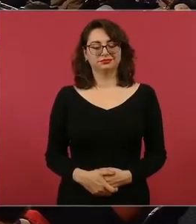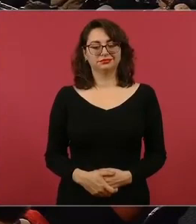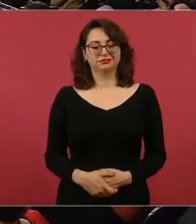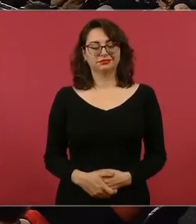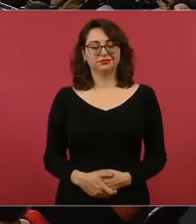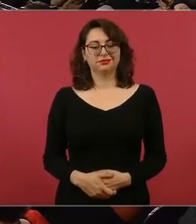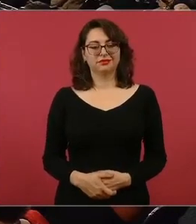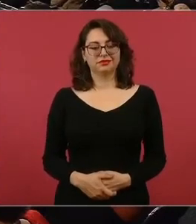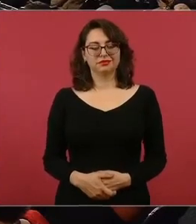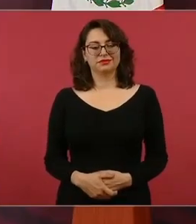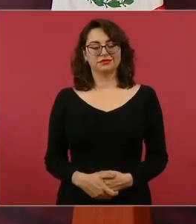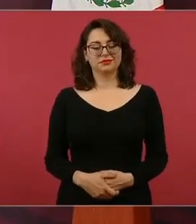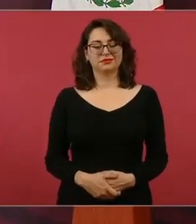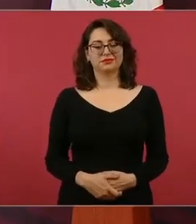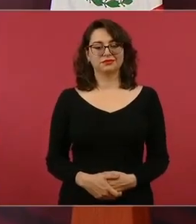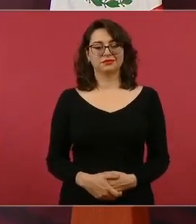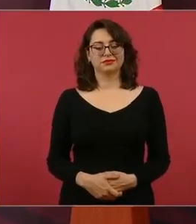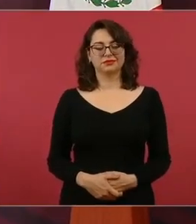En